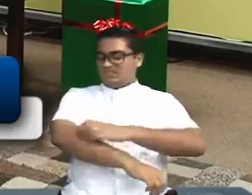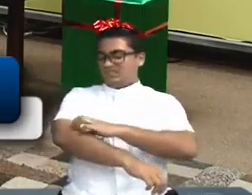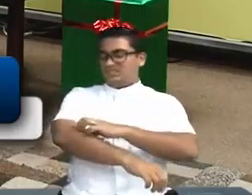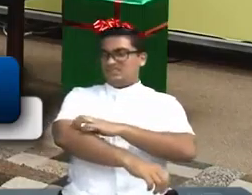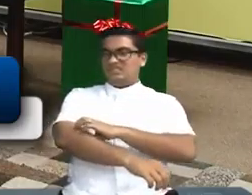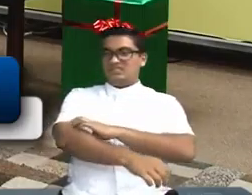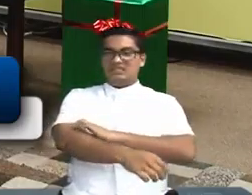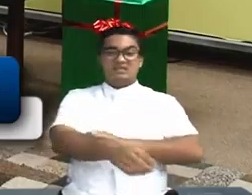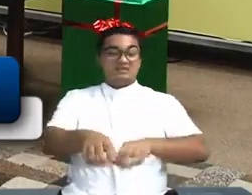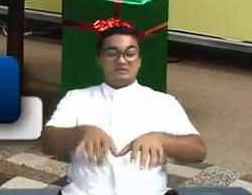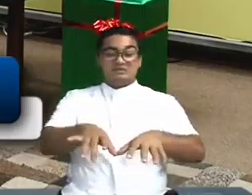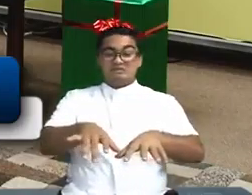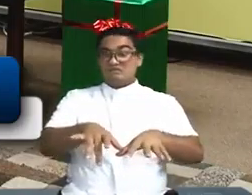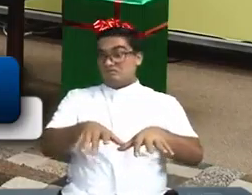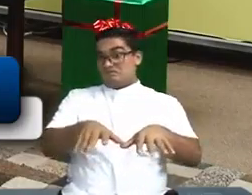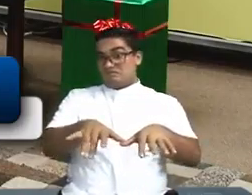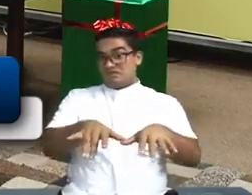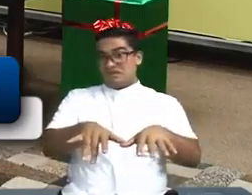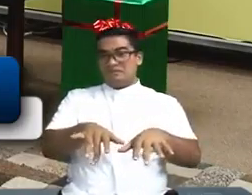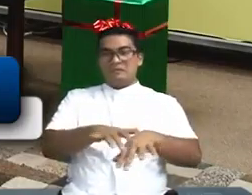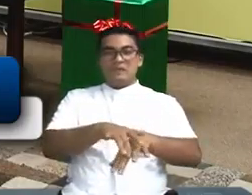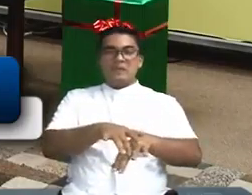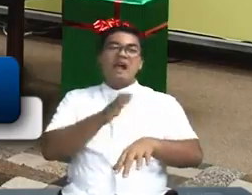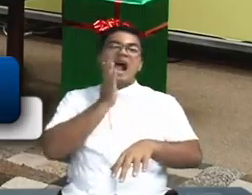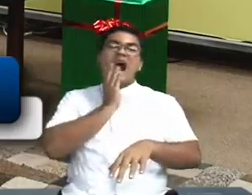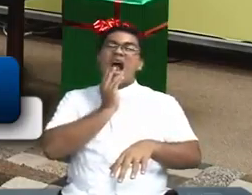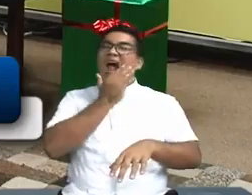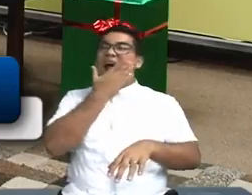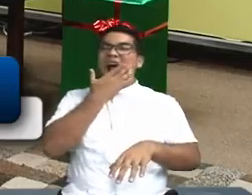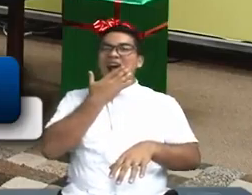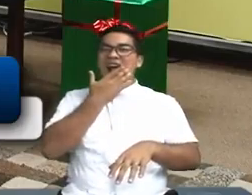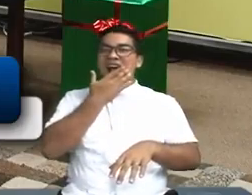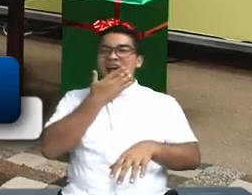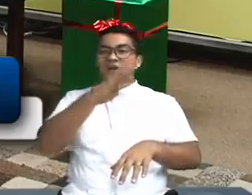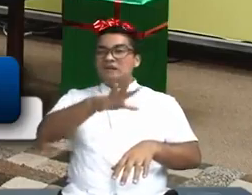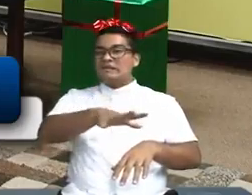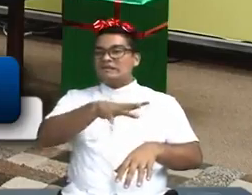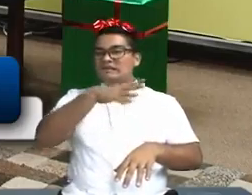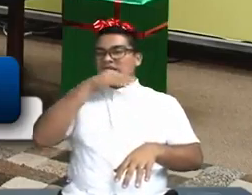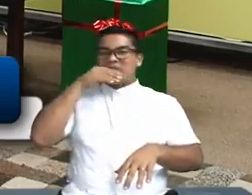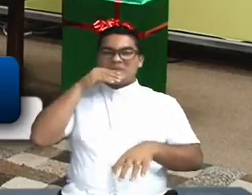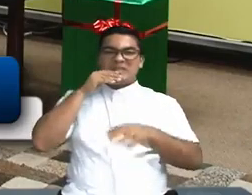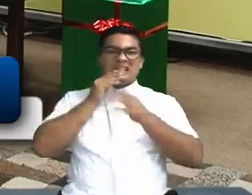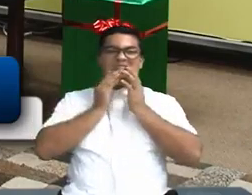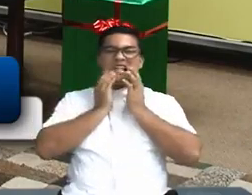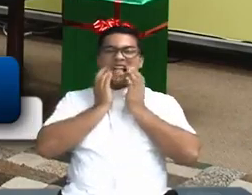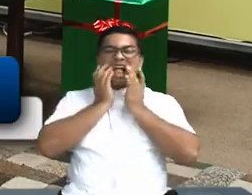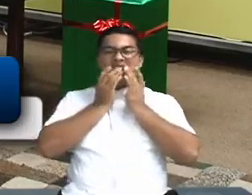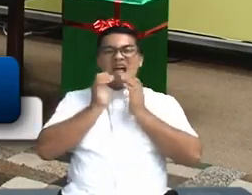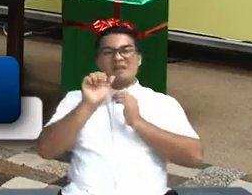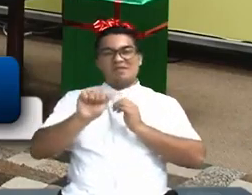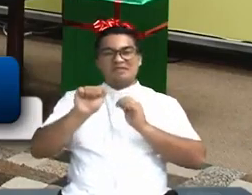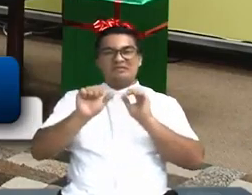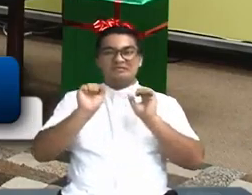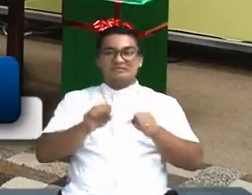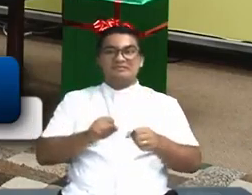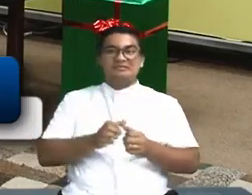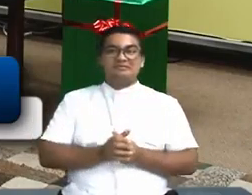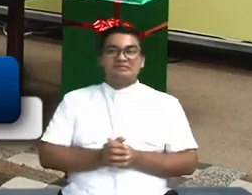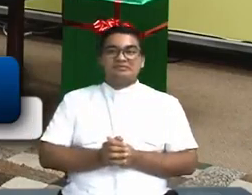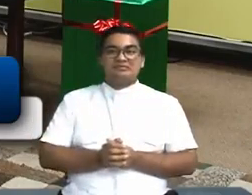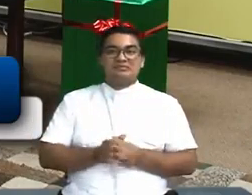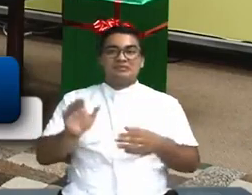ejemplo los pies, entonces después nos limpiamos la boca e inmediatamente después nace el proceso infeccioso. Es muy importante aclarar que no es